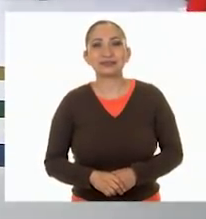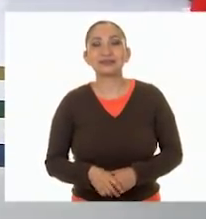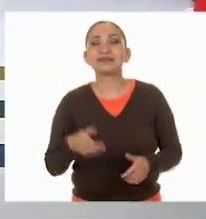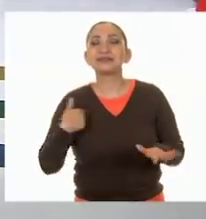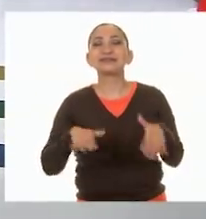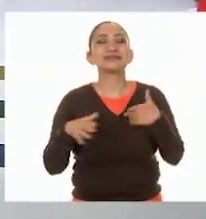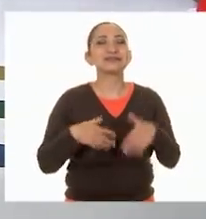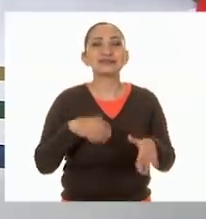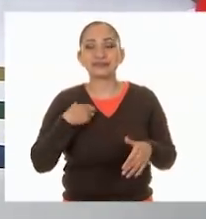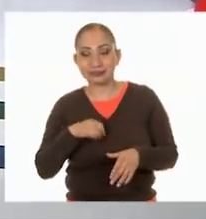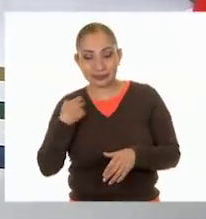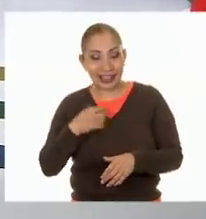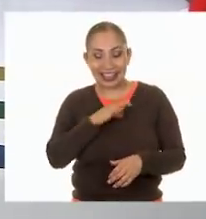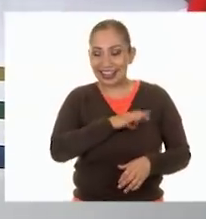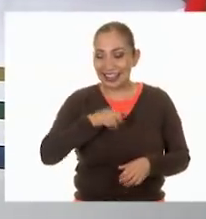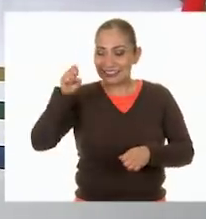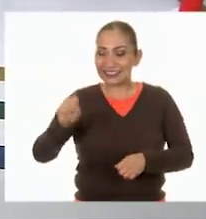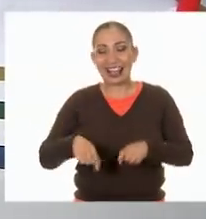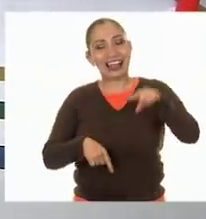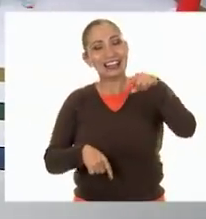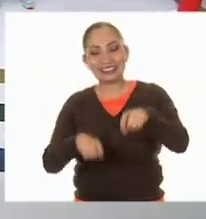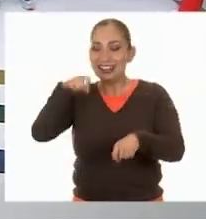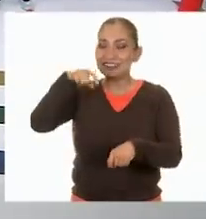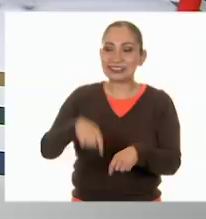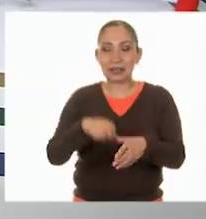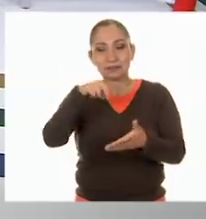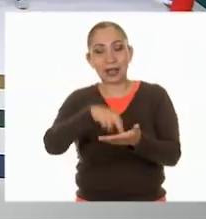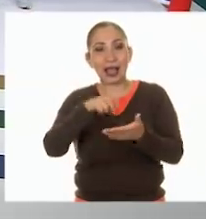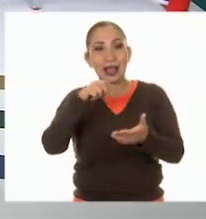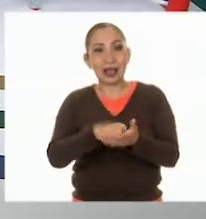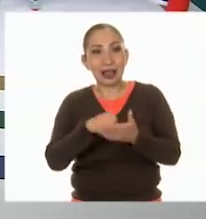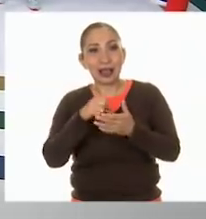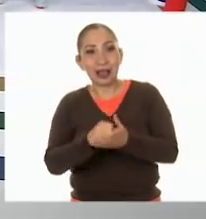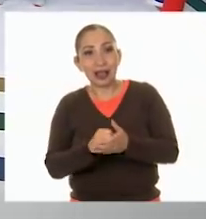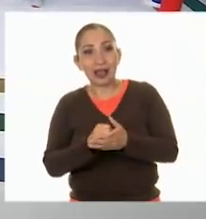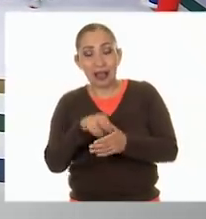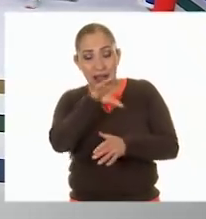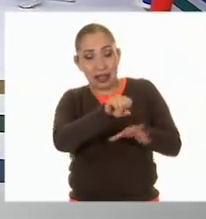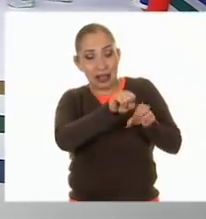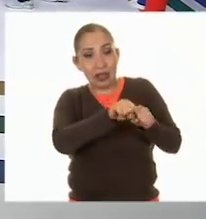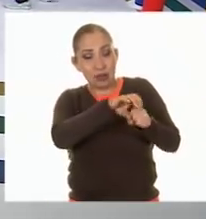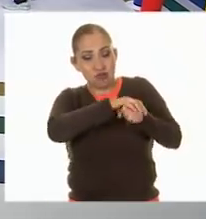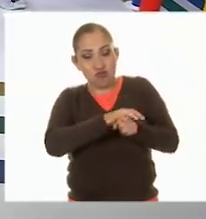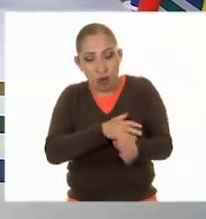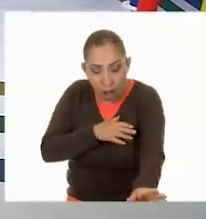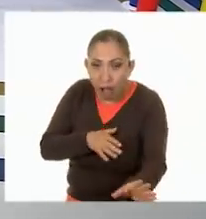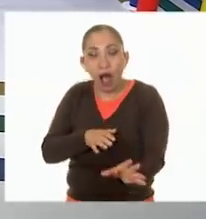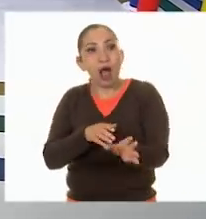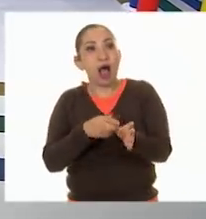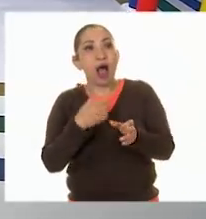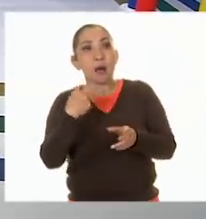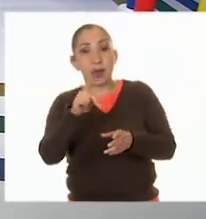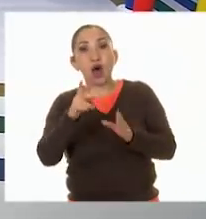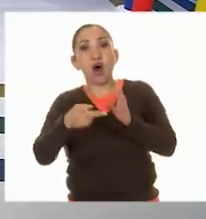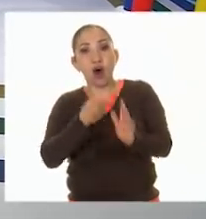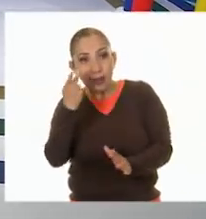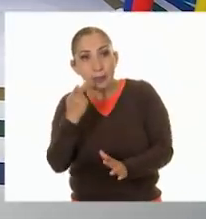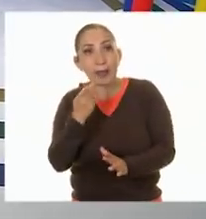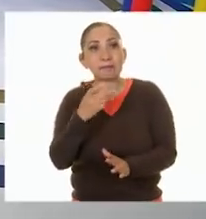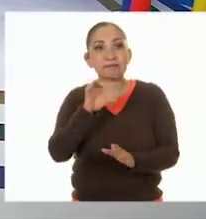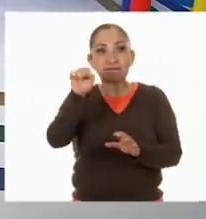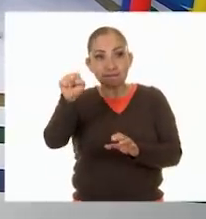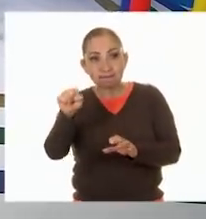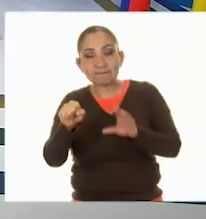En el camino, saltamos de felicidad. Subimos al pasamanos y al cruzarse nos resbala una mano, pero rápidamente volvimos a